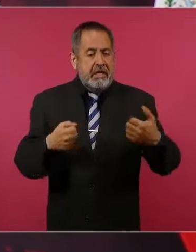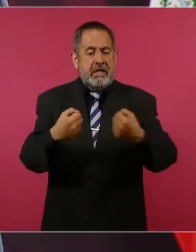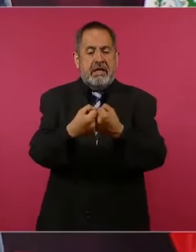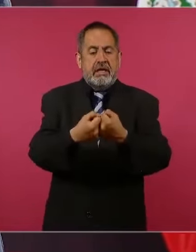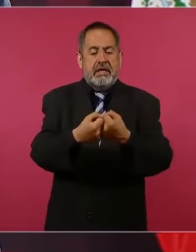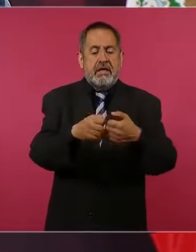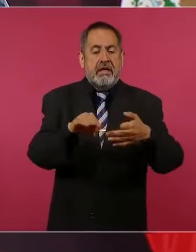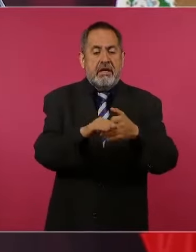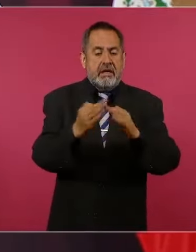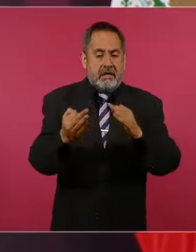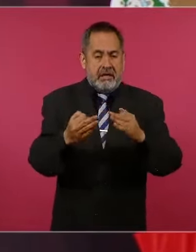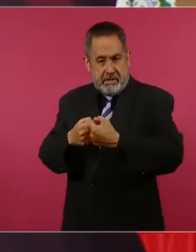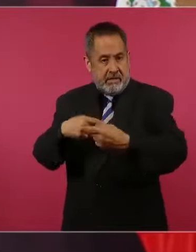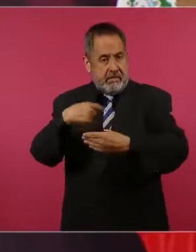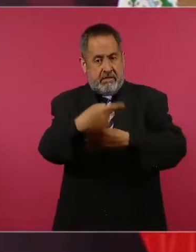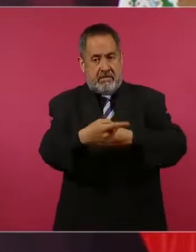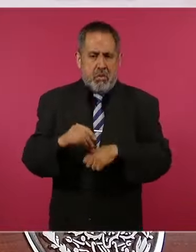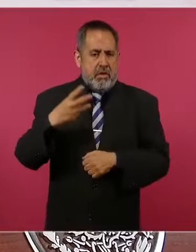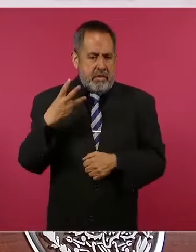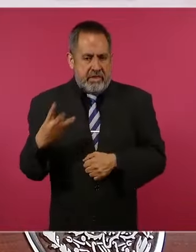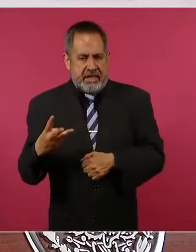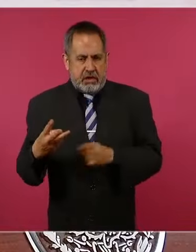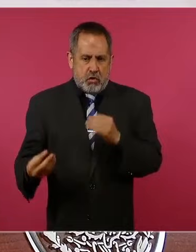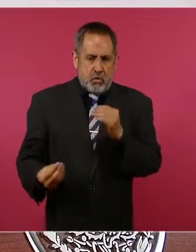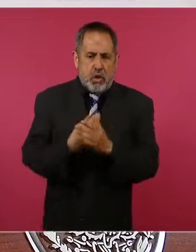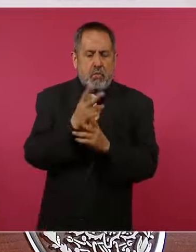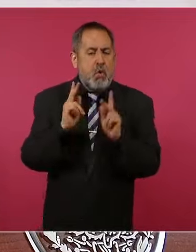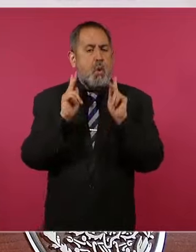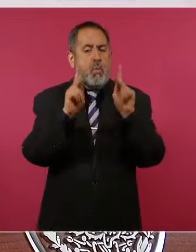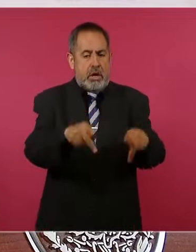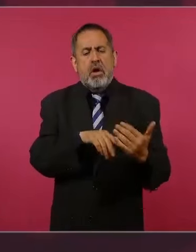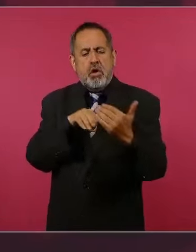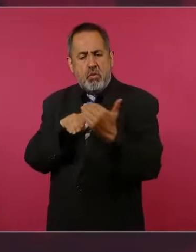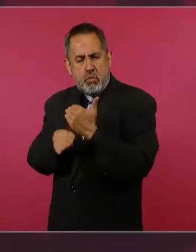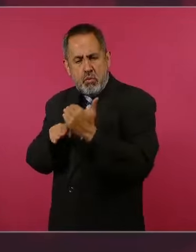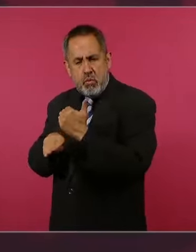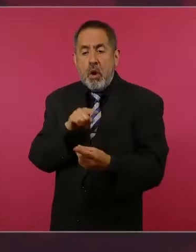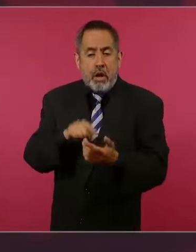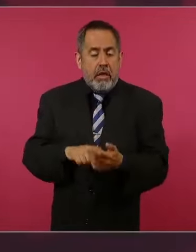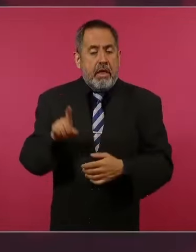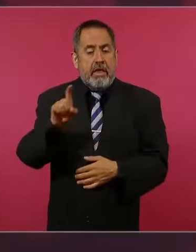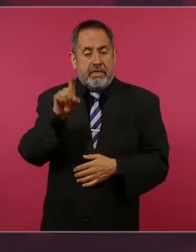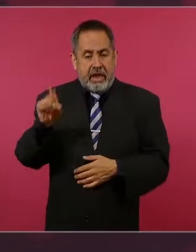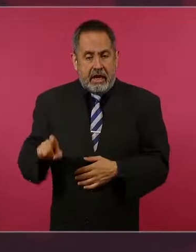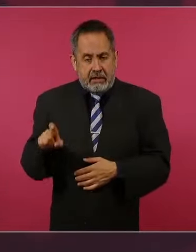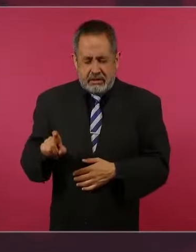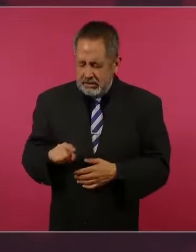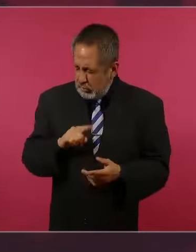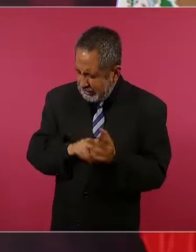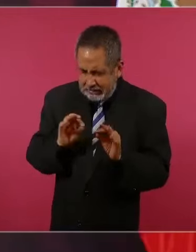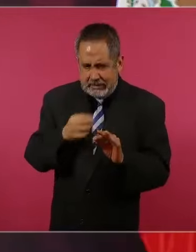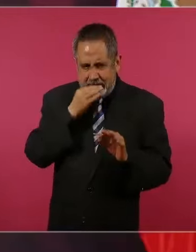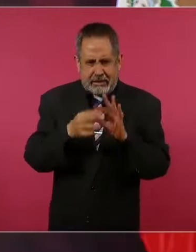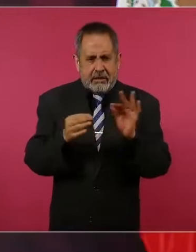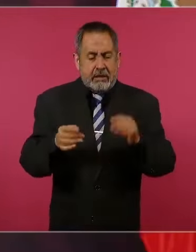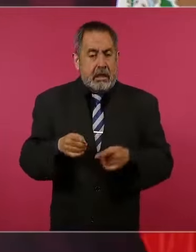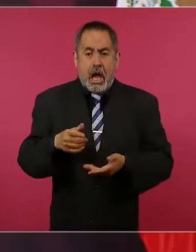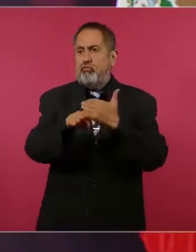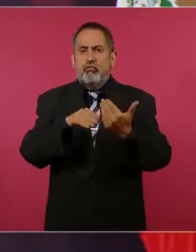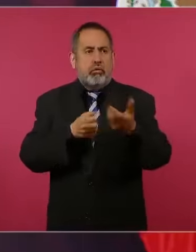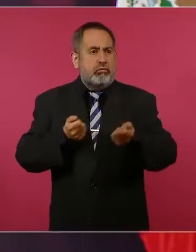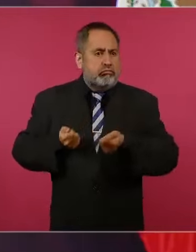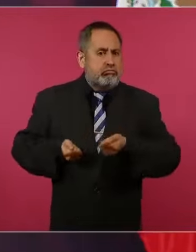de nuestros países. Tres nuevos puentes fronterizos en Texas. Ahora les vamos a decir dónde. Esto va a ayudar